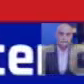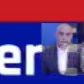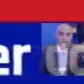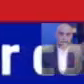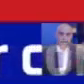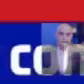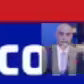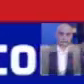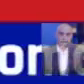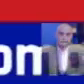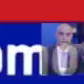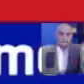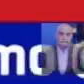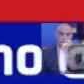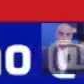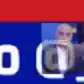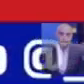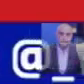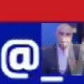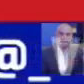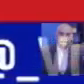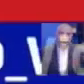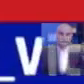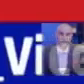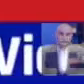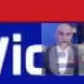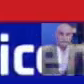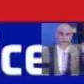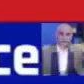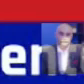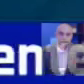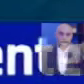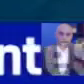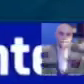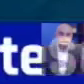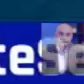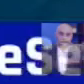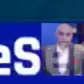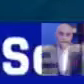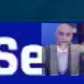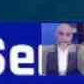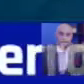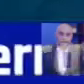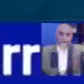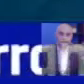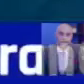Zedillín Coyoyayo en un triciclo y tenía atrás al